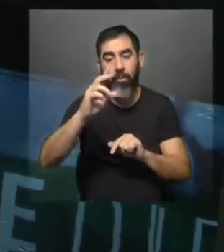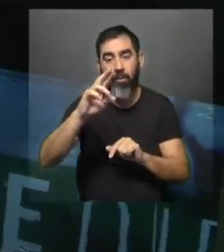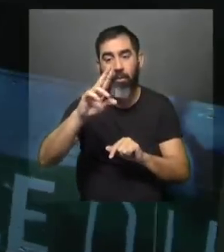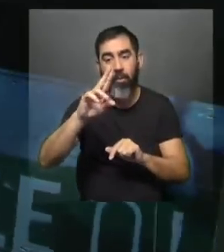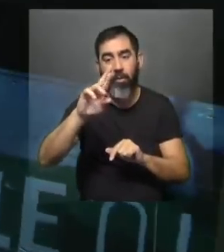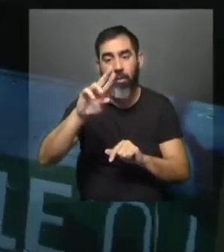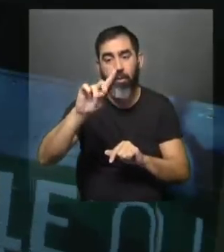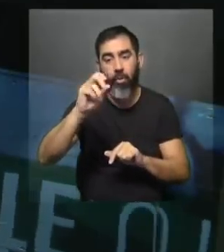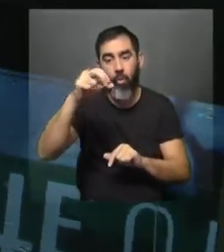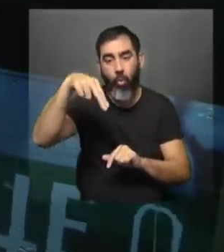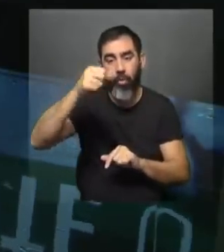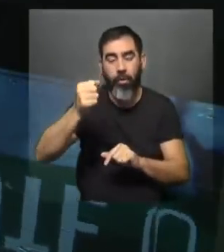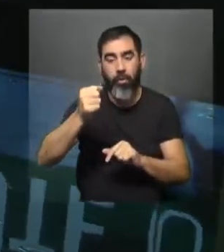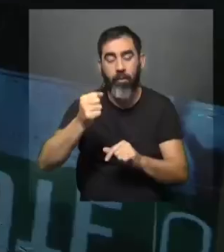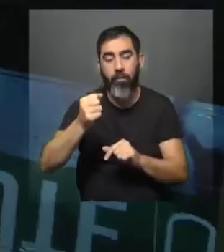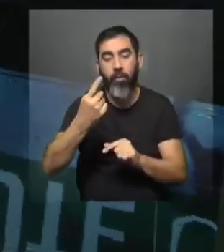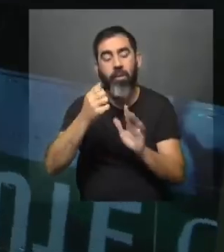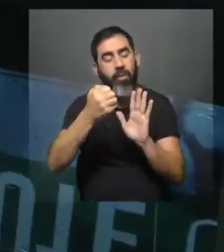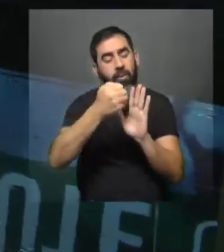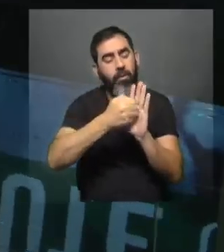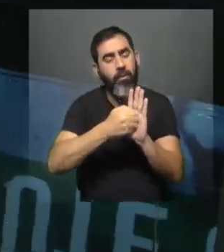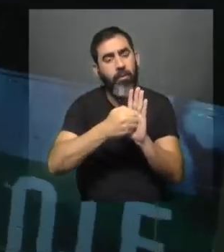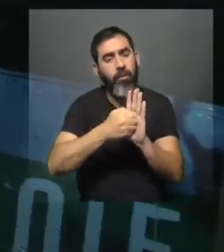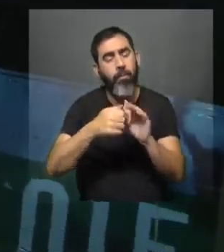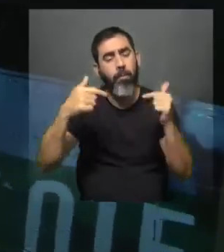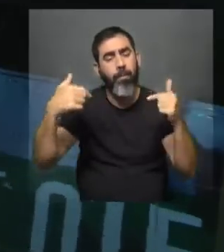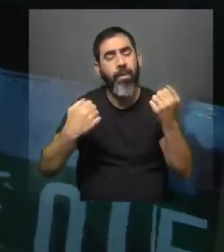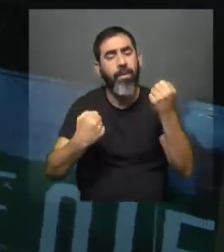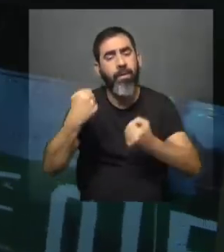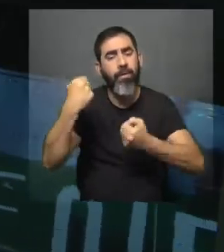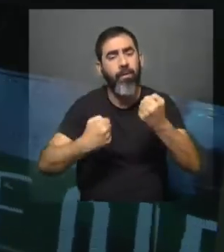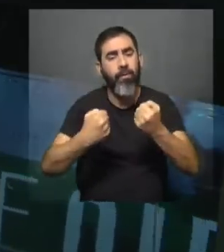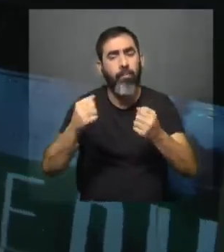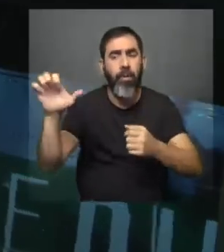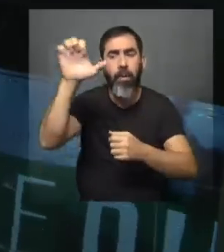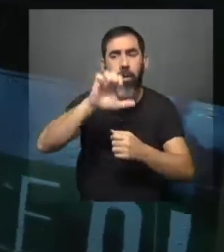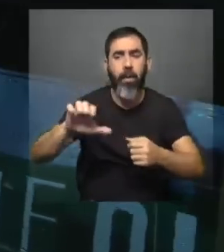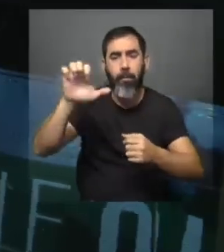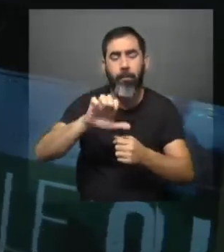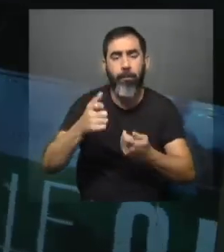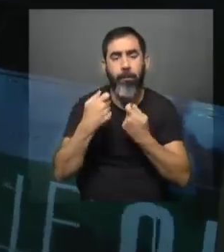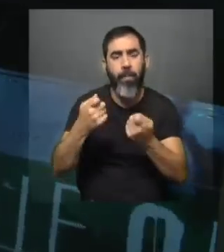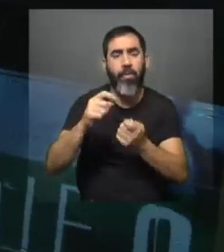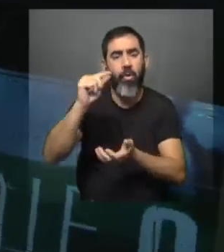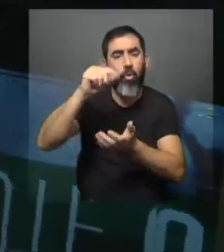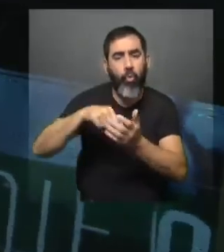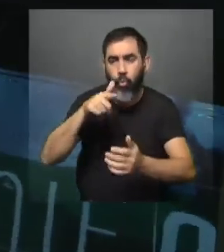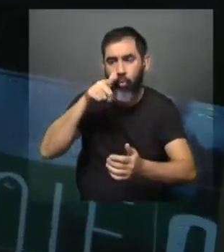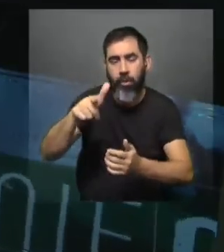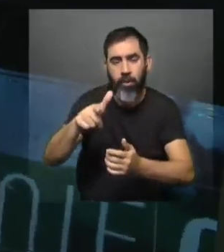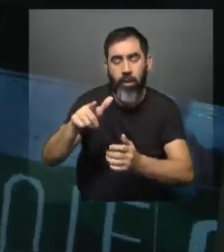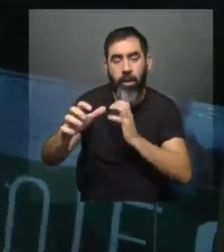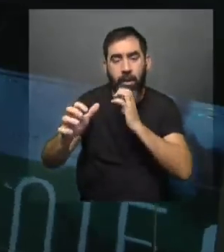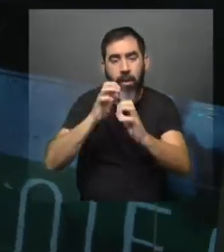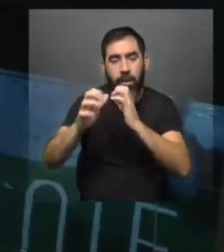recurrir al en un decreto del Ministerio de industria que habilita las grandes empresas consumidoras a contratar directamente energía